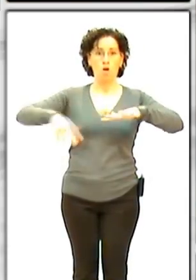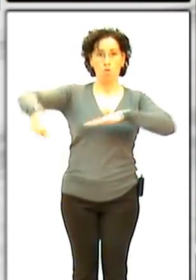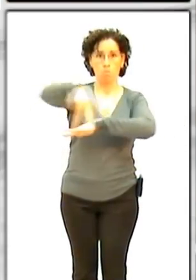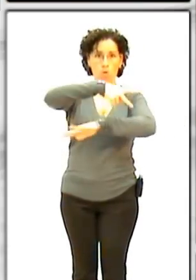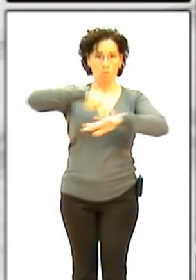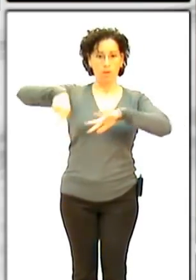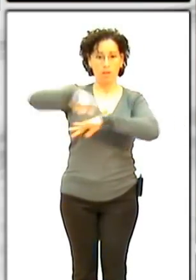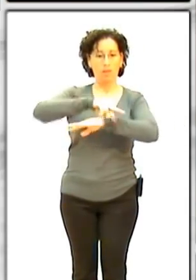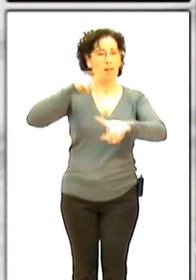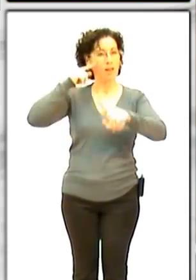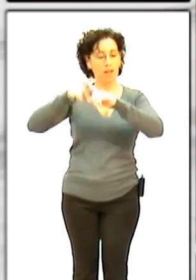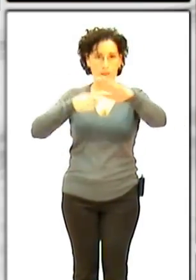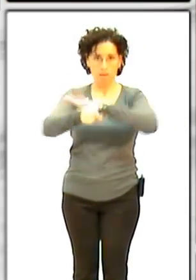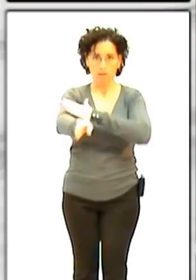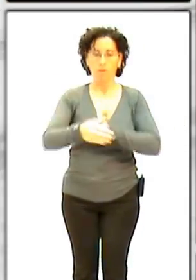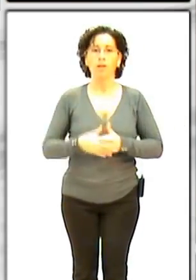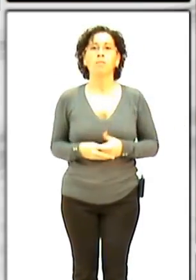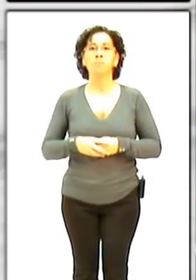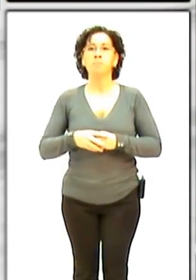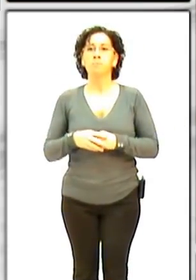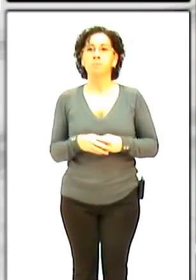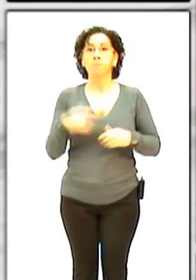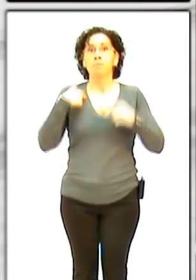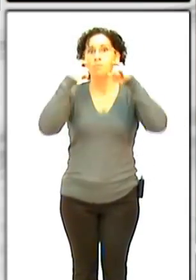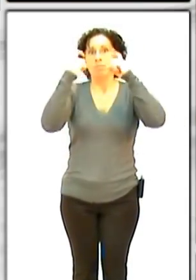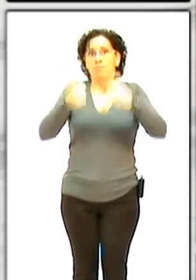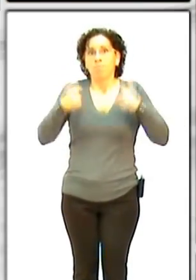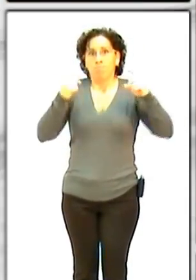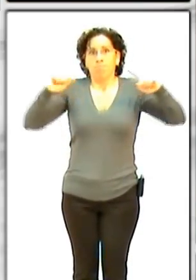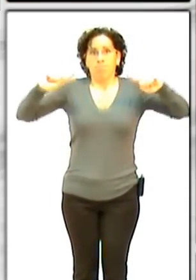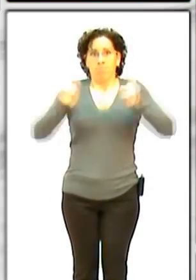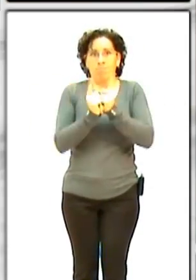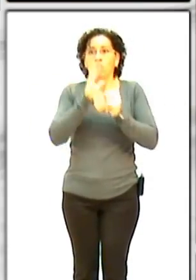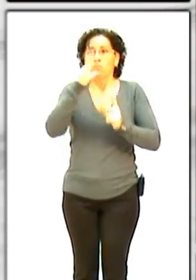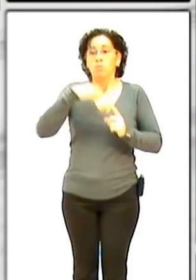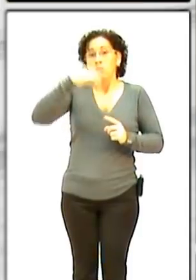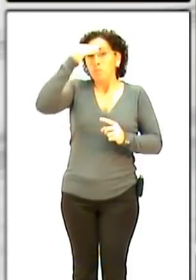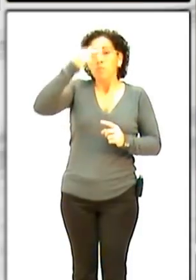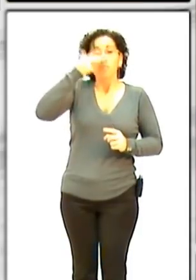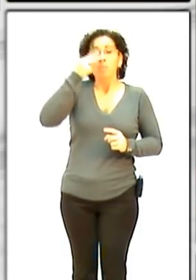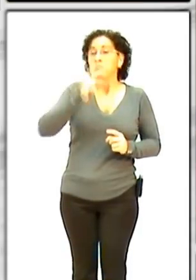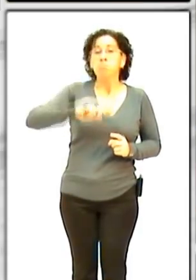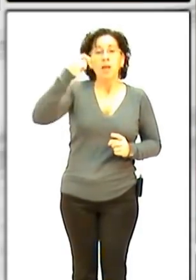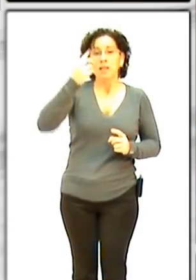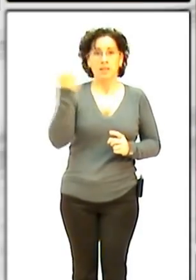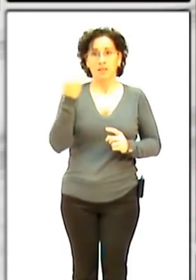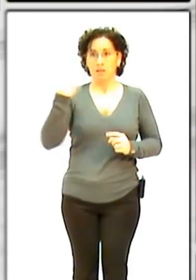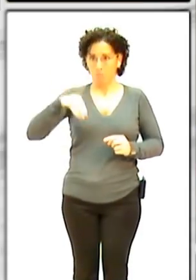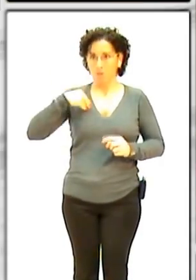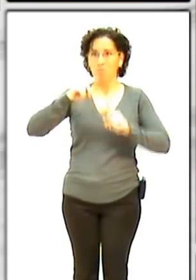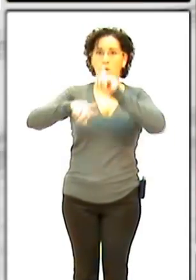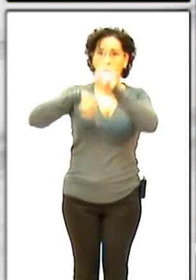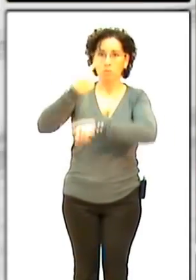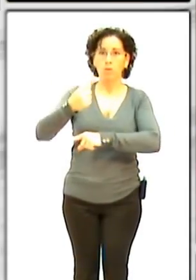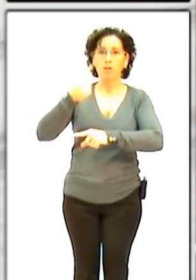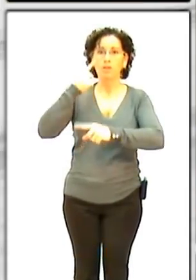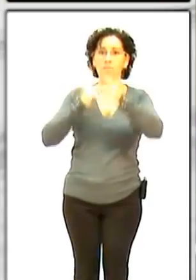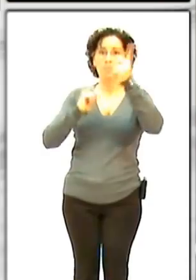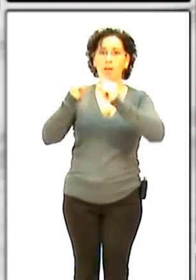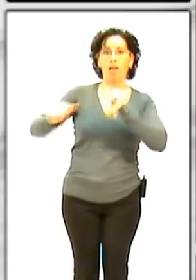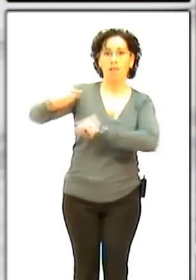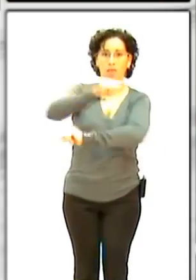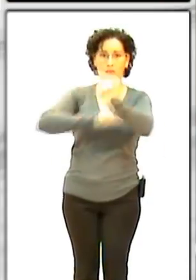la accesibilidad. Voy a intentar ser breve porque creo que la parte más interesante de todo esto puede ser el debate que luego podamos